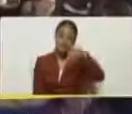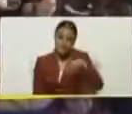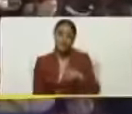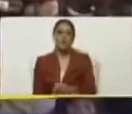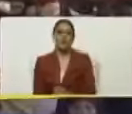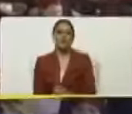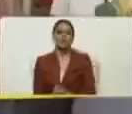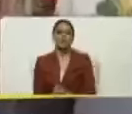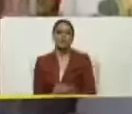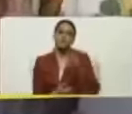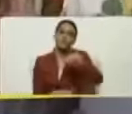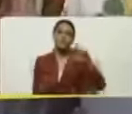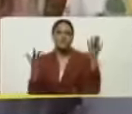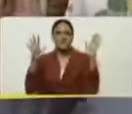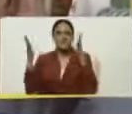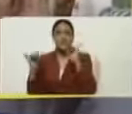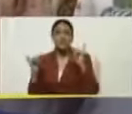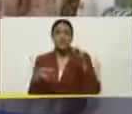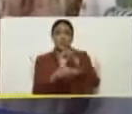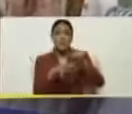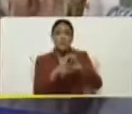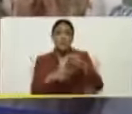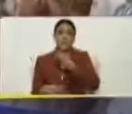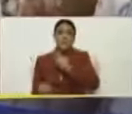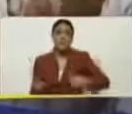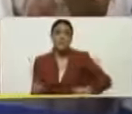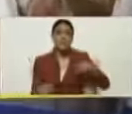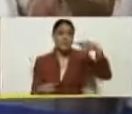Ahí está el ministro presidente de PDVSA,